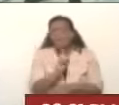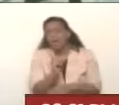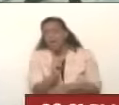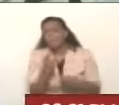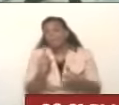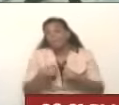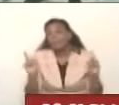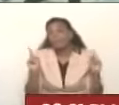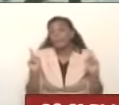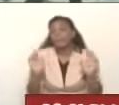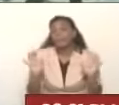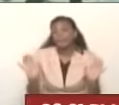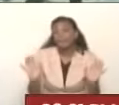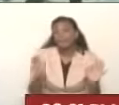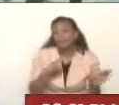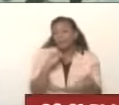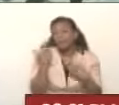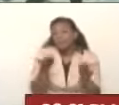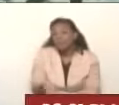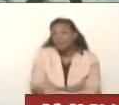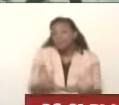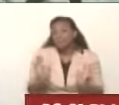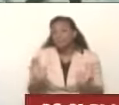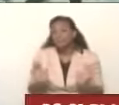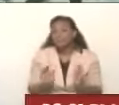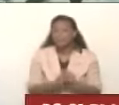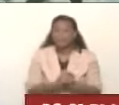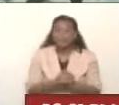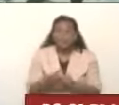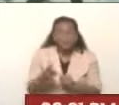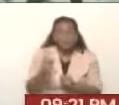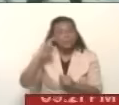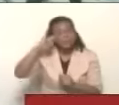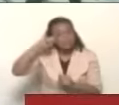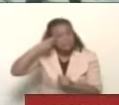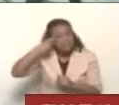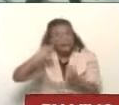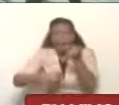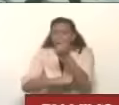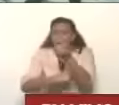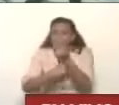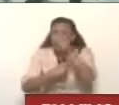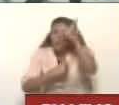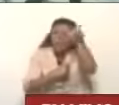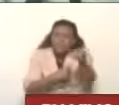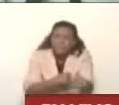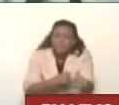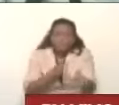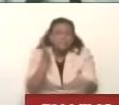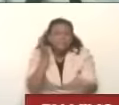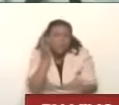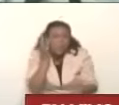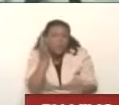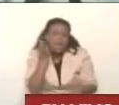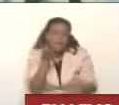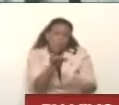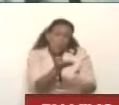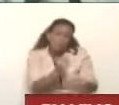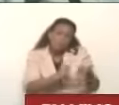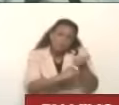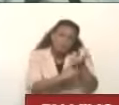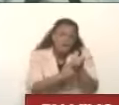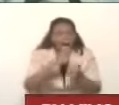pero partió. Y cuando yo apoyo a una mujer